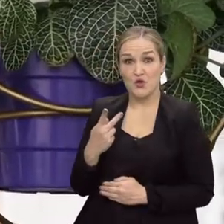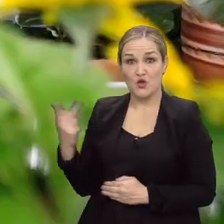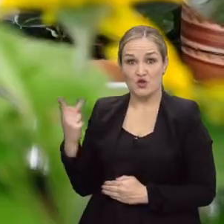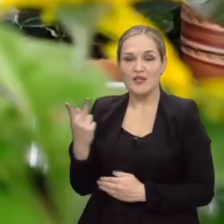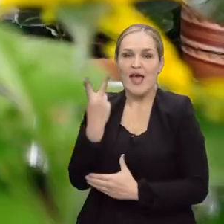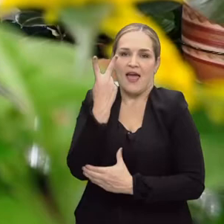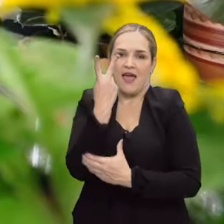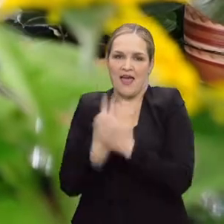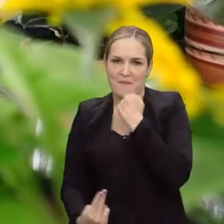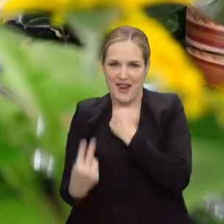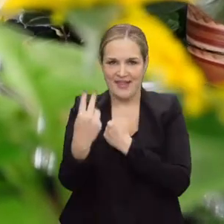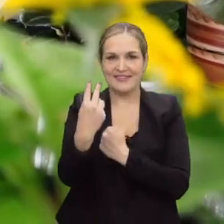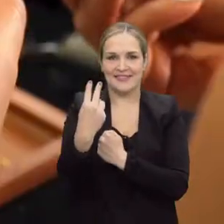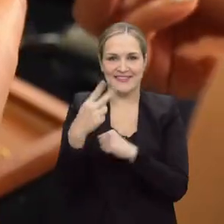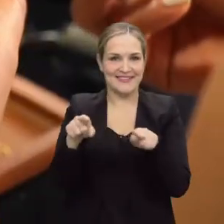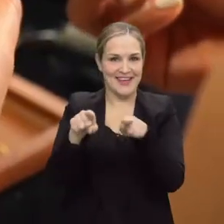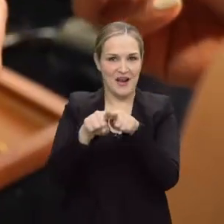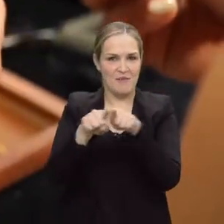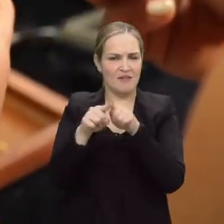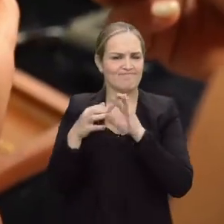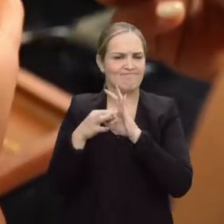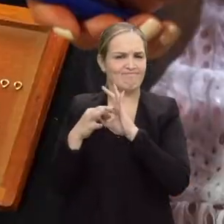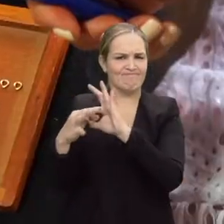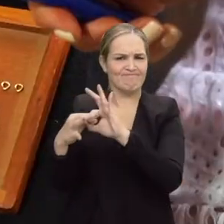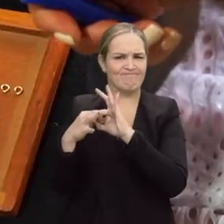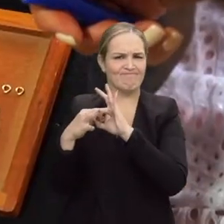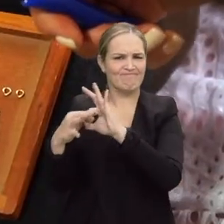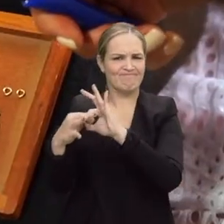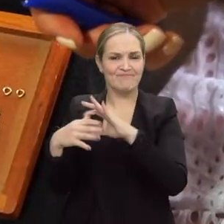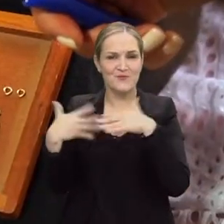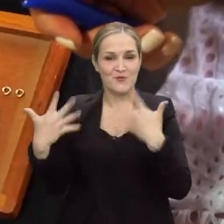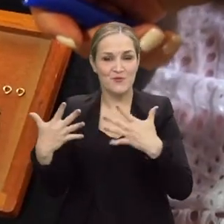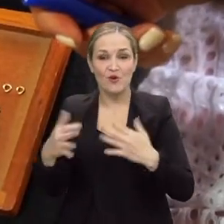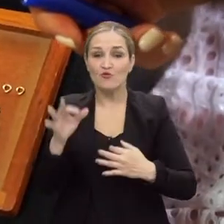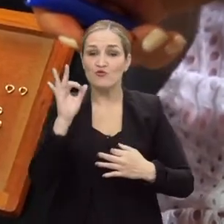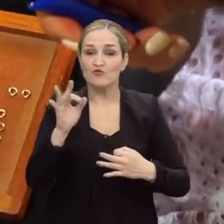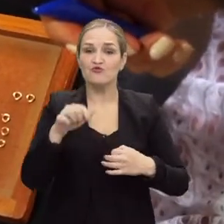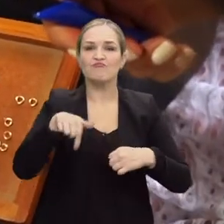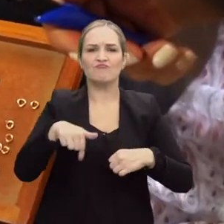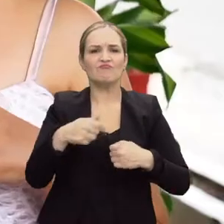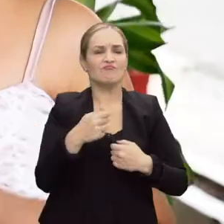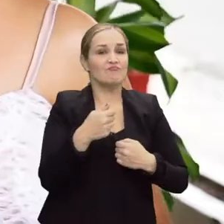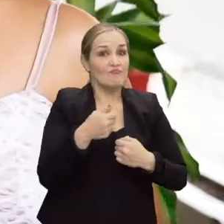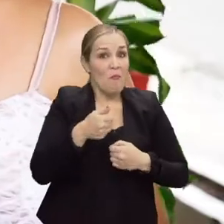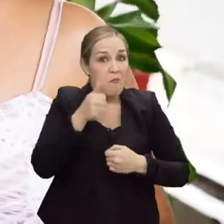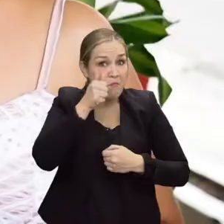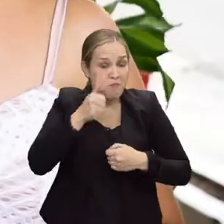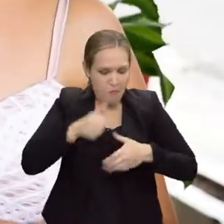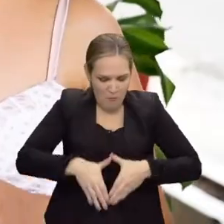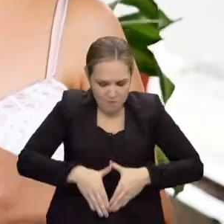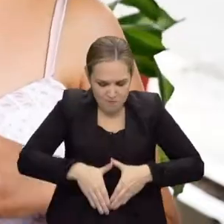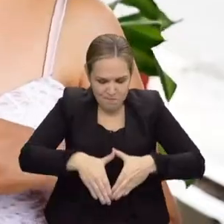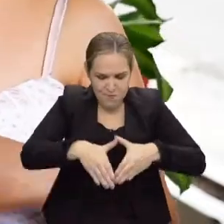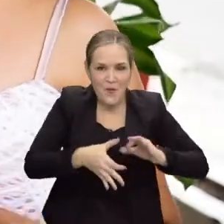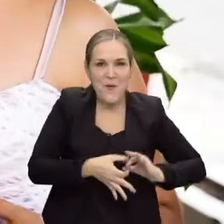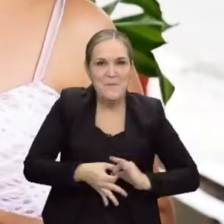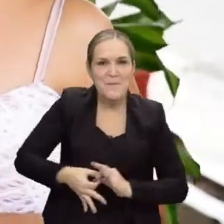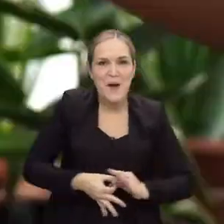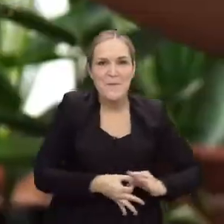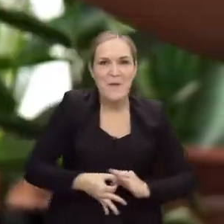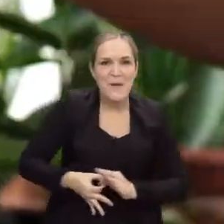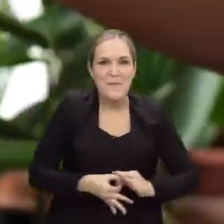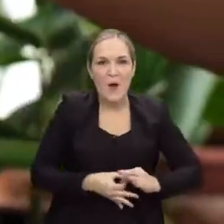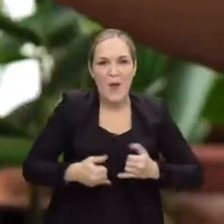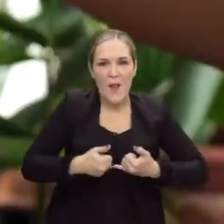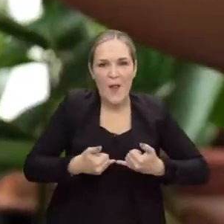Nosotras, Kelly y Keila, somos gemelas. Estamos conectadas 100% desde la gestación. Desde que mi mamá nos tenía en